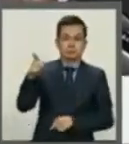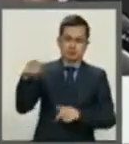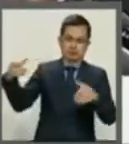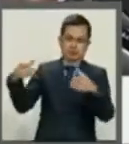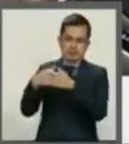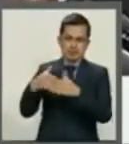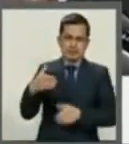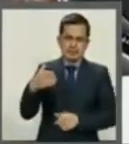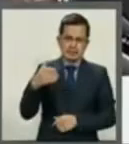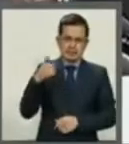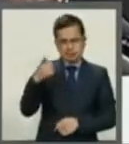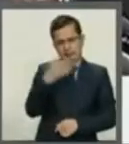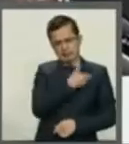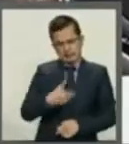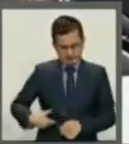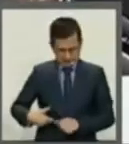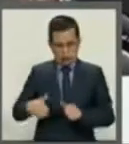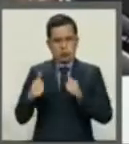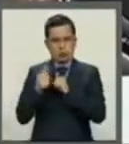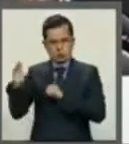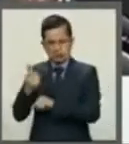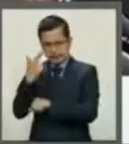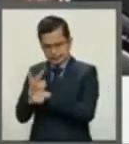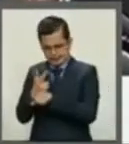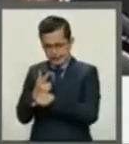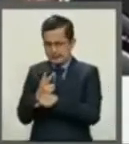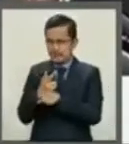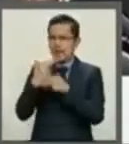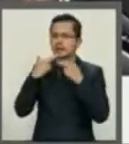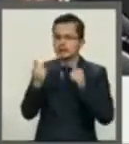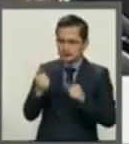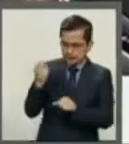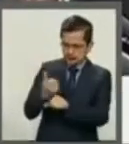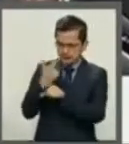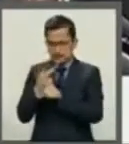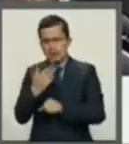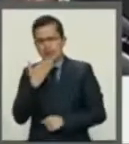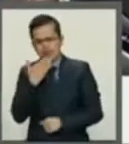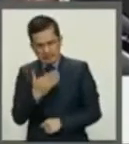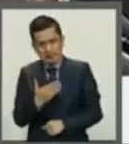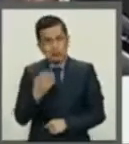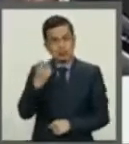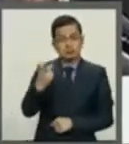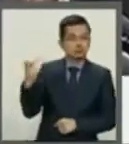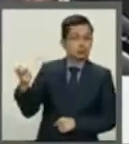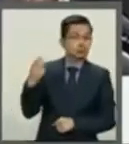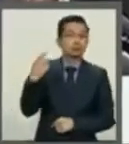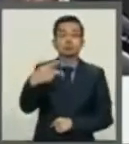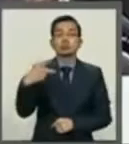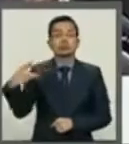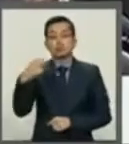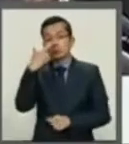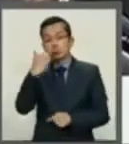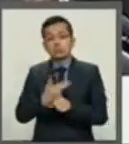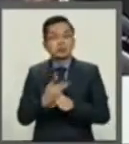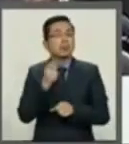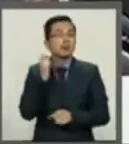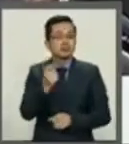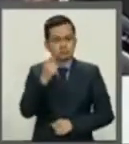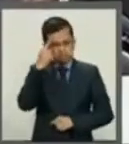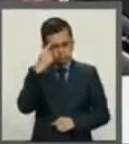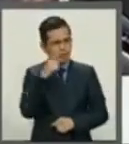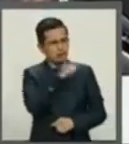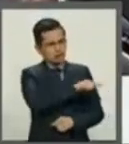Secretaría de Bienestar y de Hacienda que en el ámbito de sus atribuciones garanticen la operación y el financiamiento